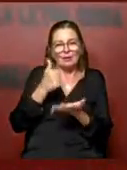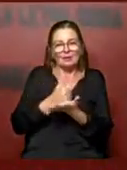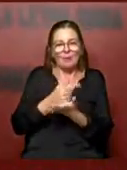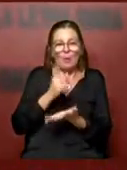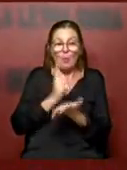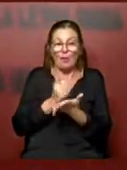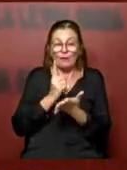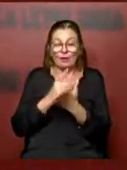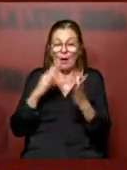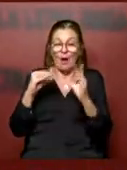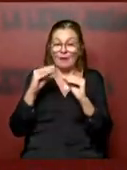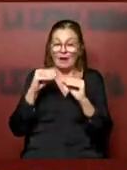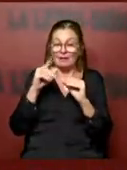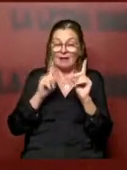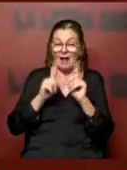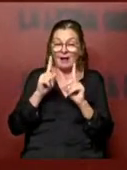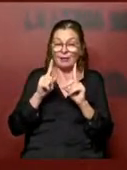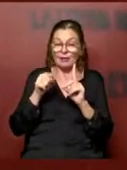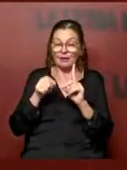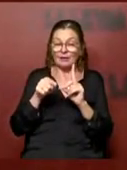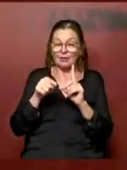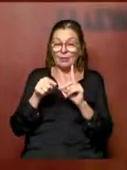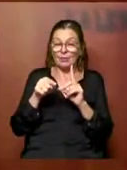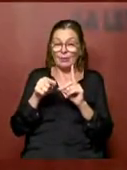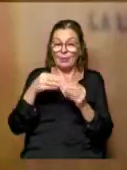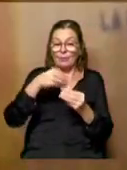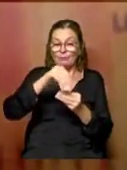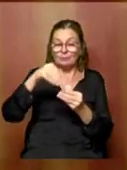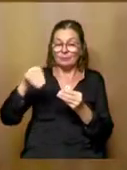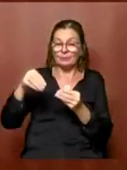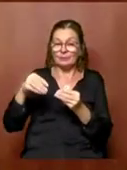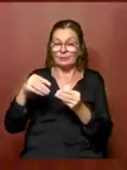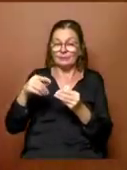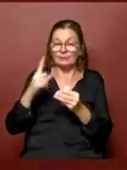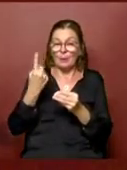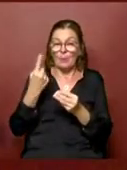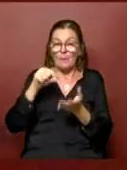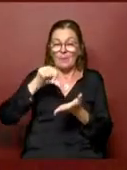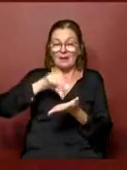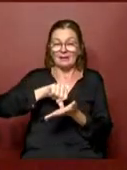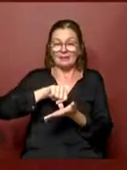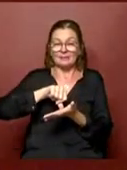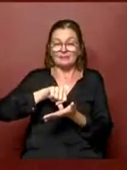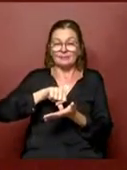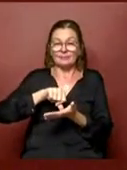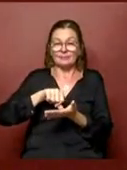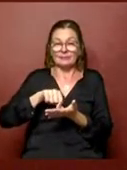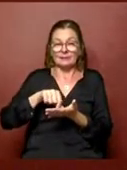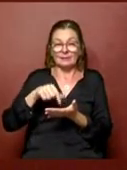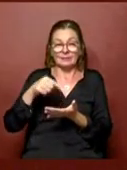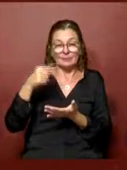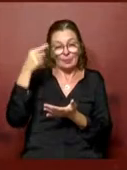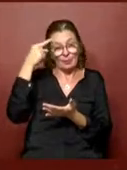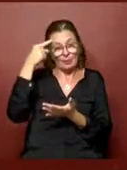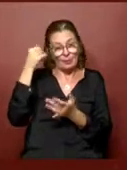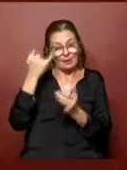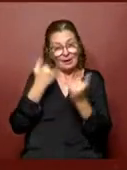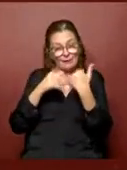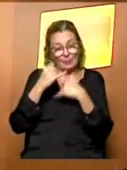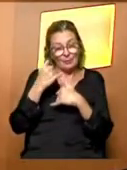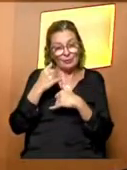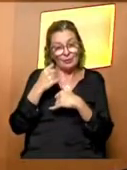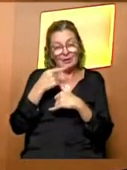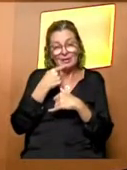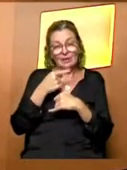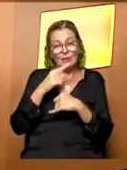prohibidos de hablar de algo que es ni más ni menos de cómo se distribuye la riqueza de un país. Me quedé con la información de Gustavo cuando decía